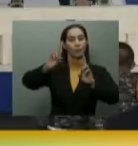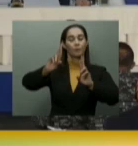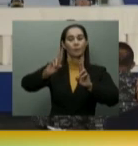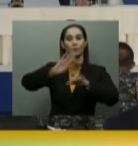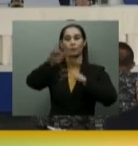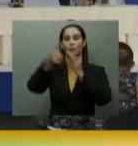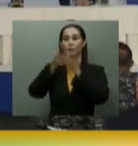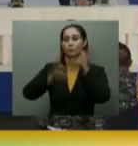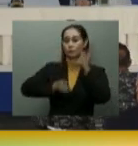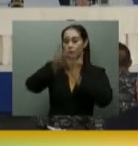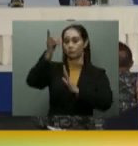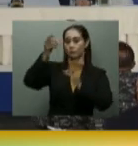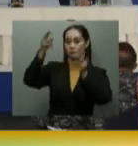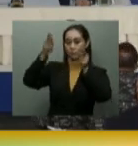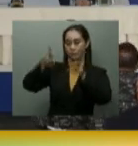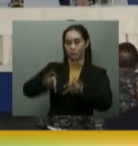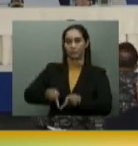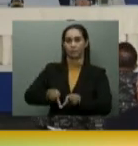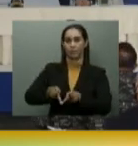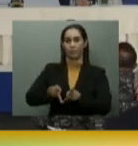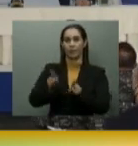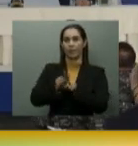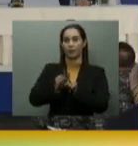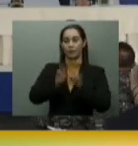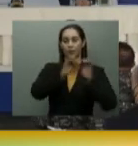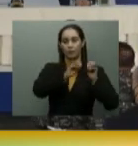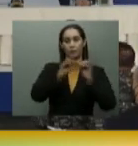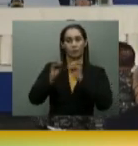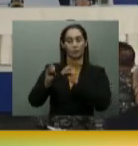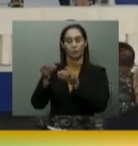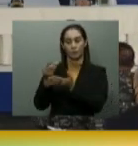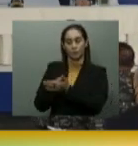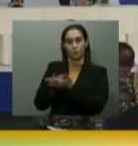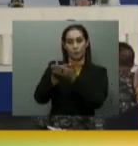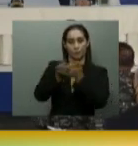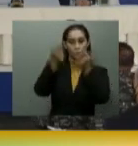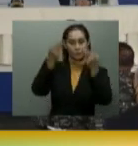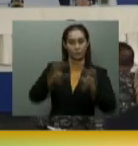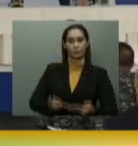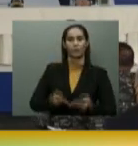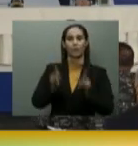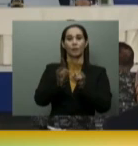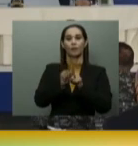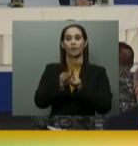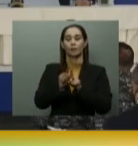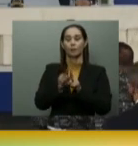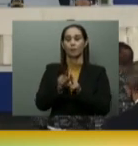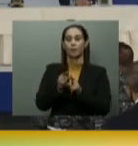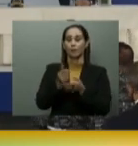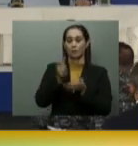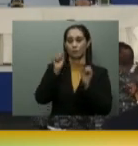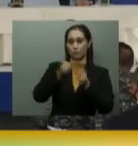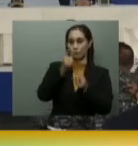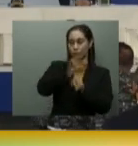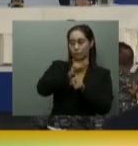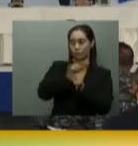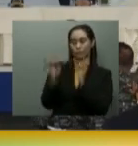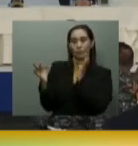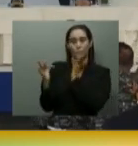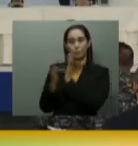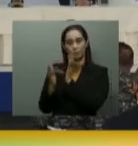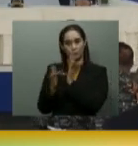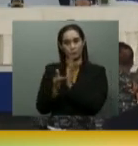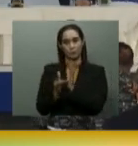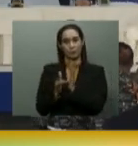raya ya en el abuso extremo porque ellos son abusadores pero es demasiado